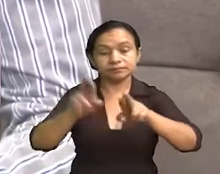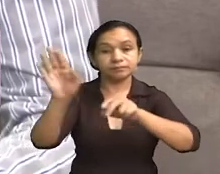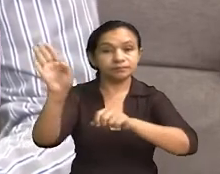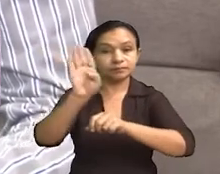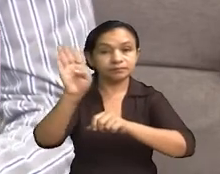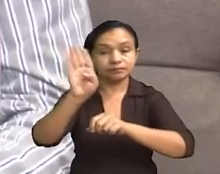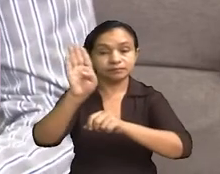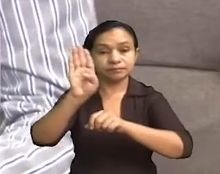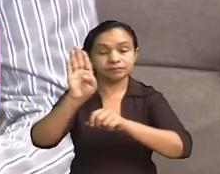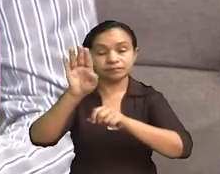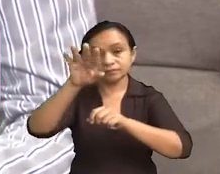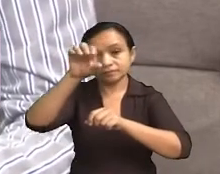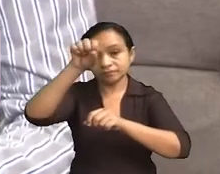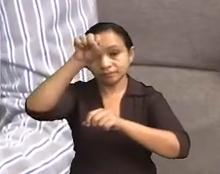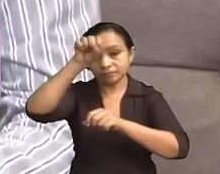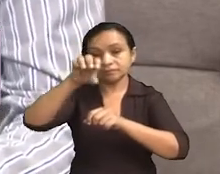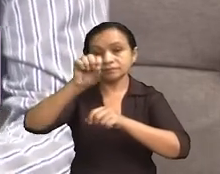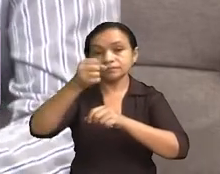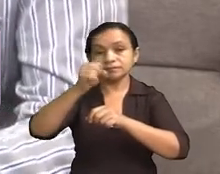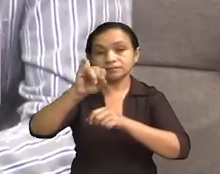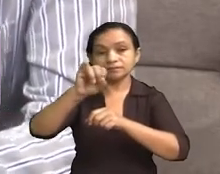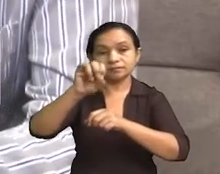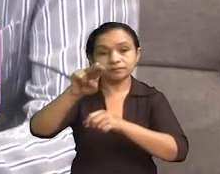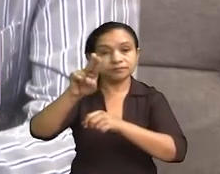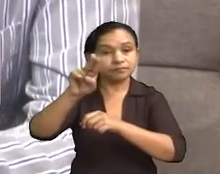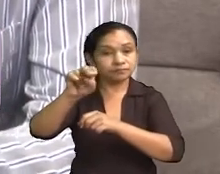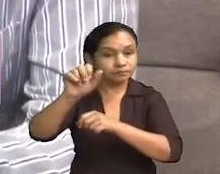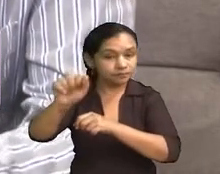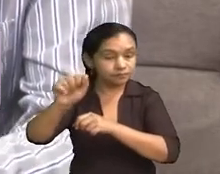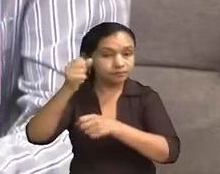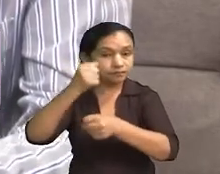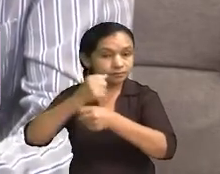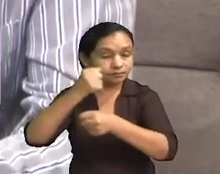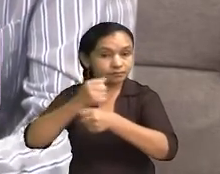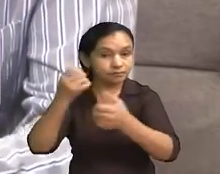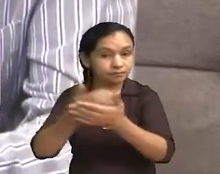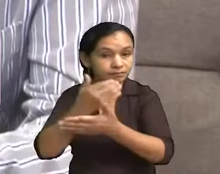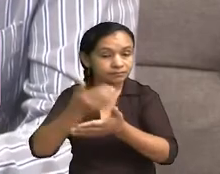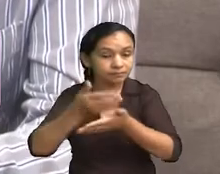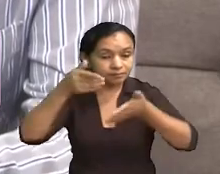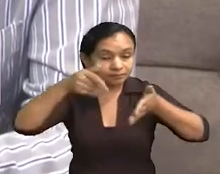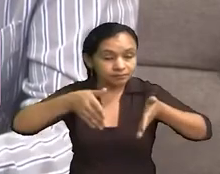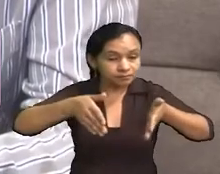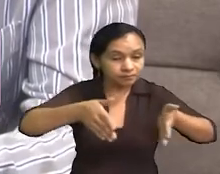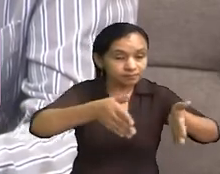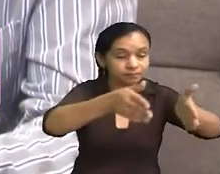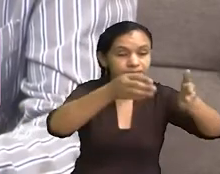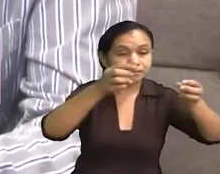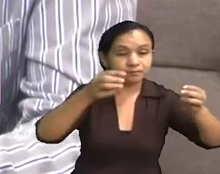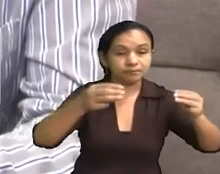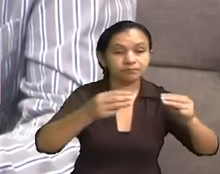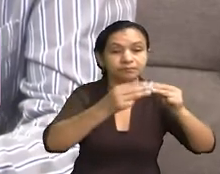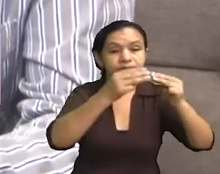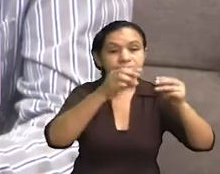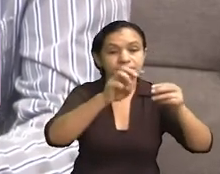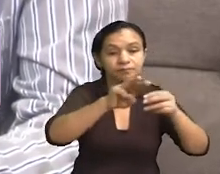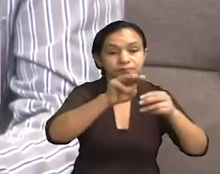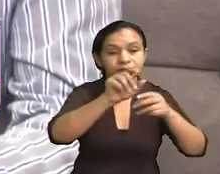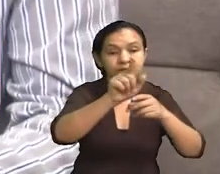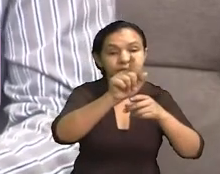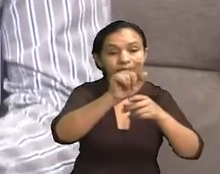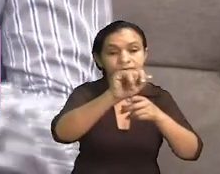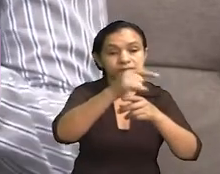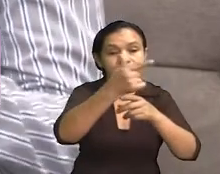Mulucucú, Ciuna. Y se está trabajando en el tramo muy Matihuas,